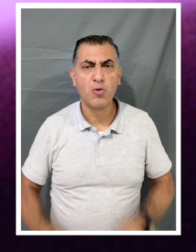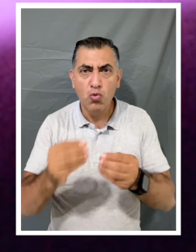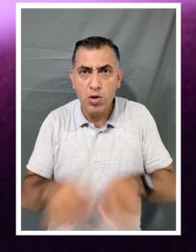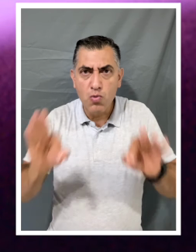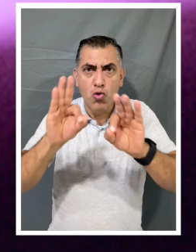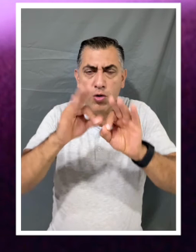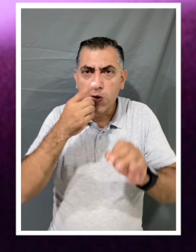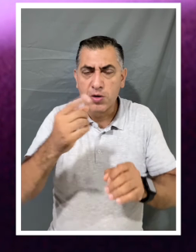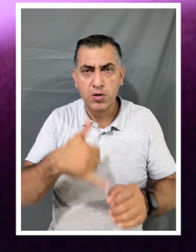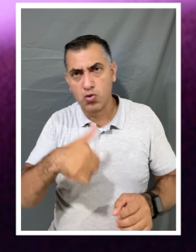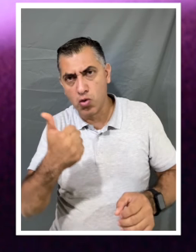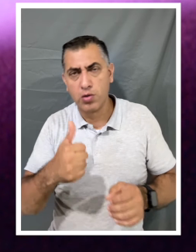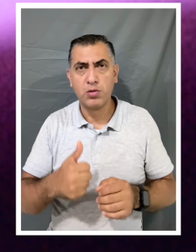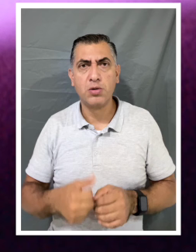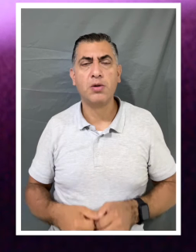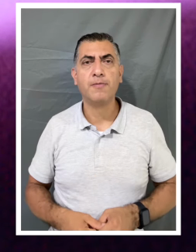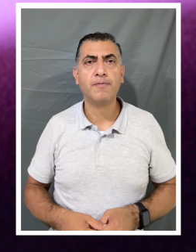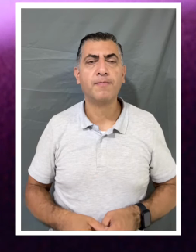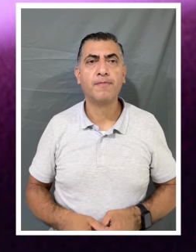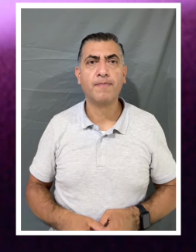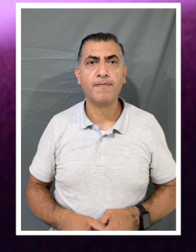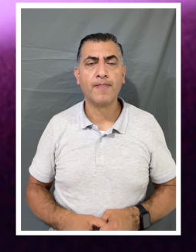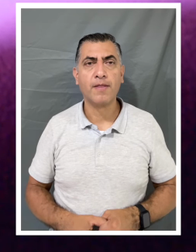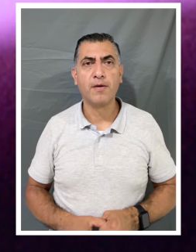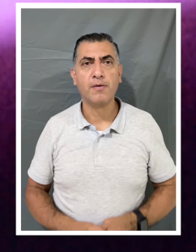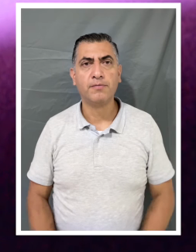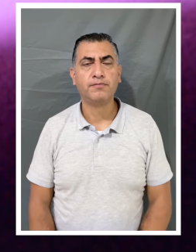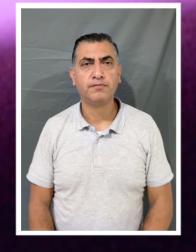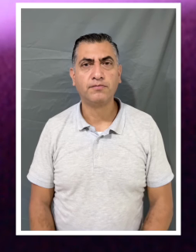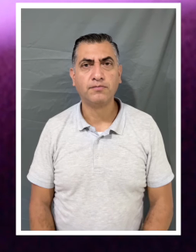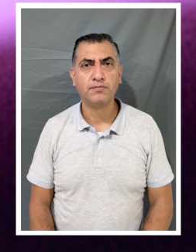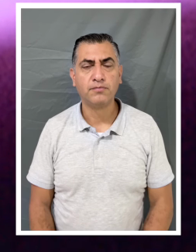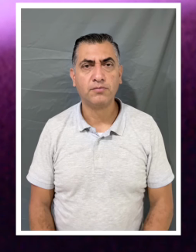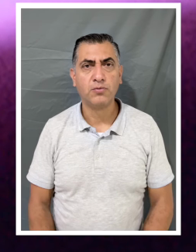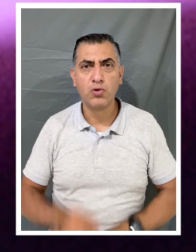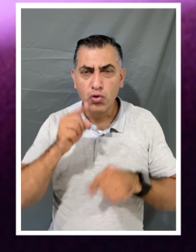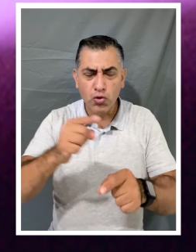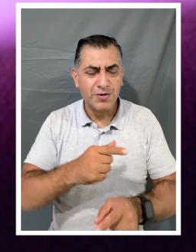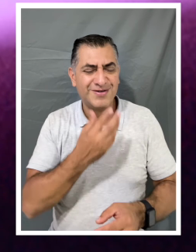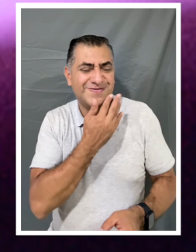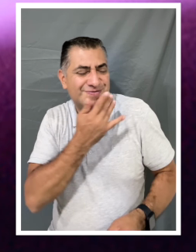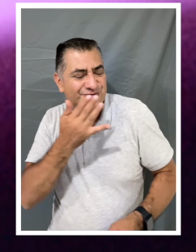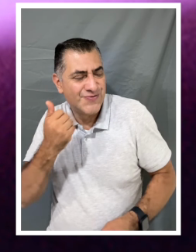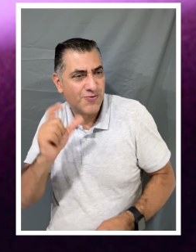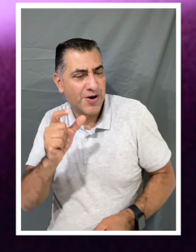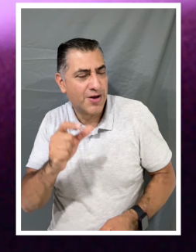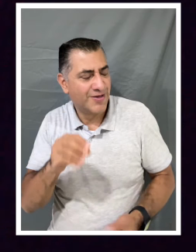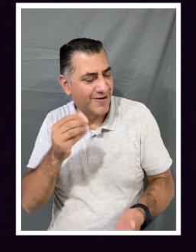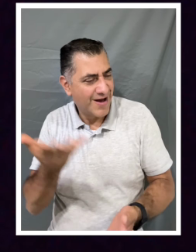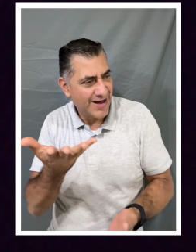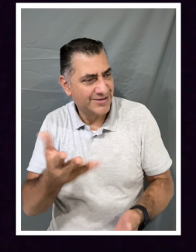importante que lo digamos y otra cosa que tienes que saber de un don espiritual como lo dije anteriormente es que tú lo disfrutas cuando